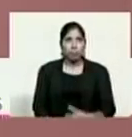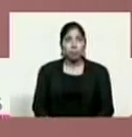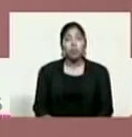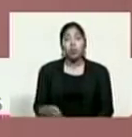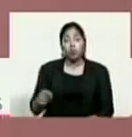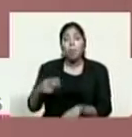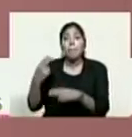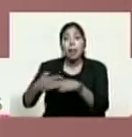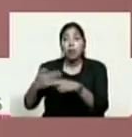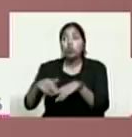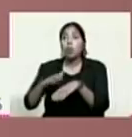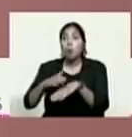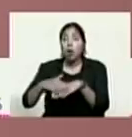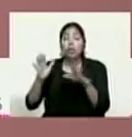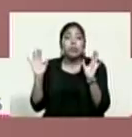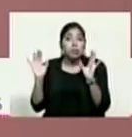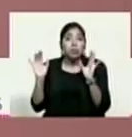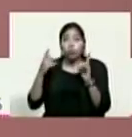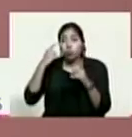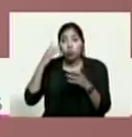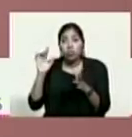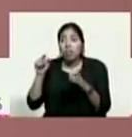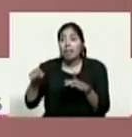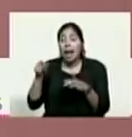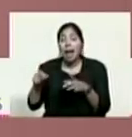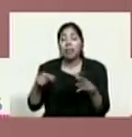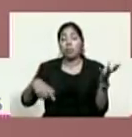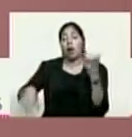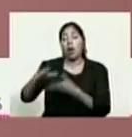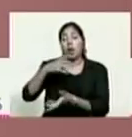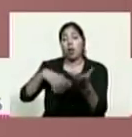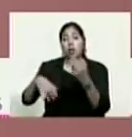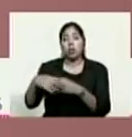personas, del sitio donde usted fue electo diputado.